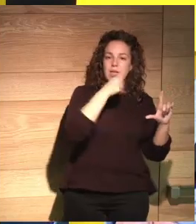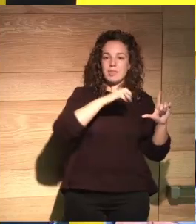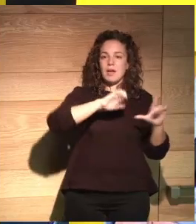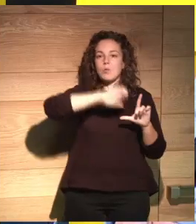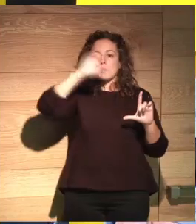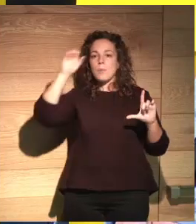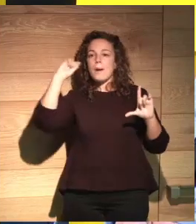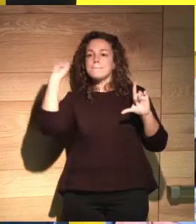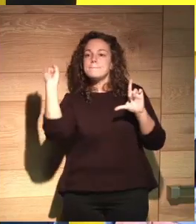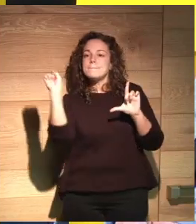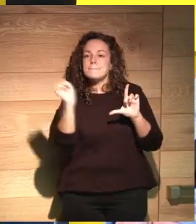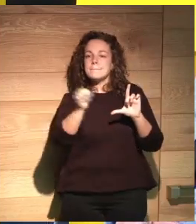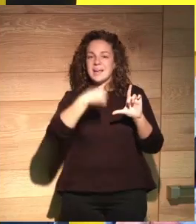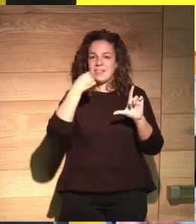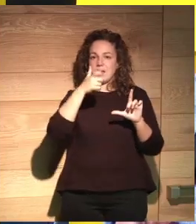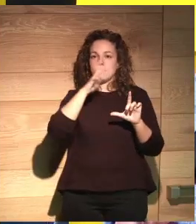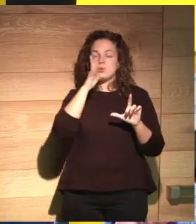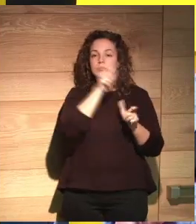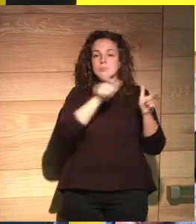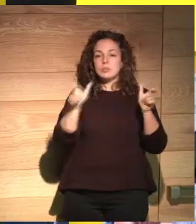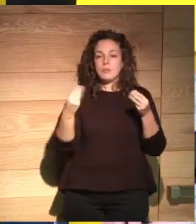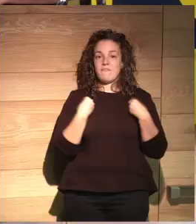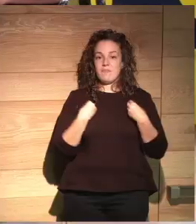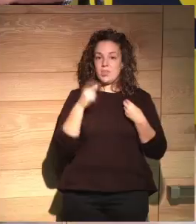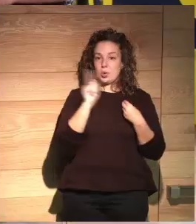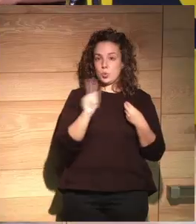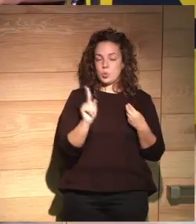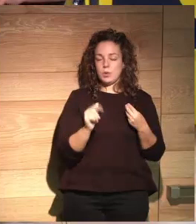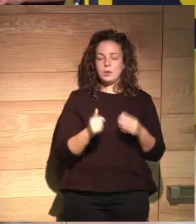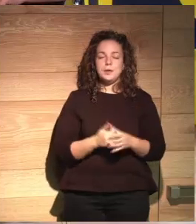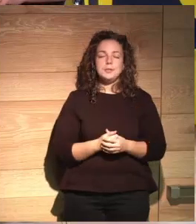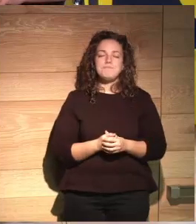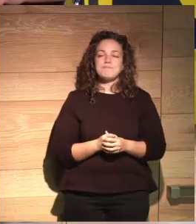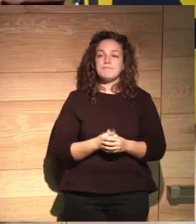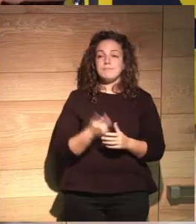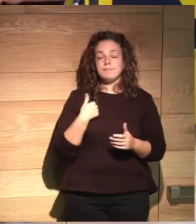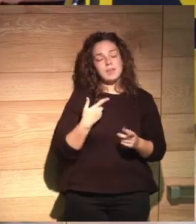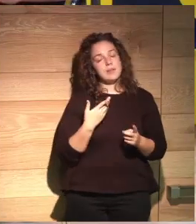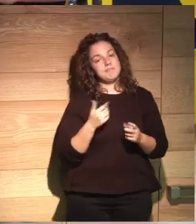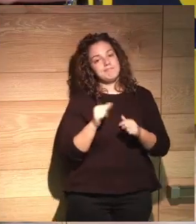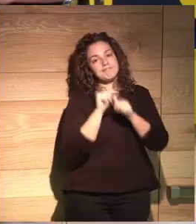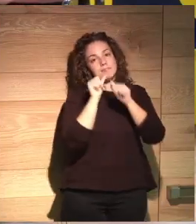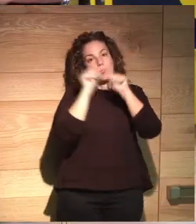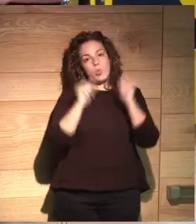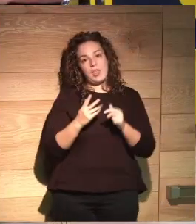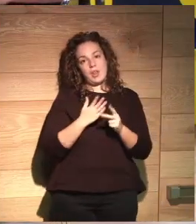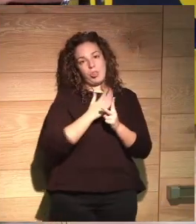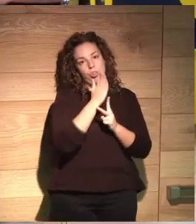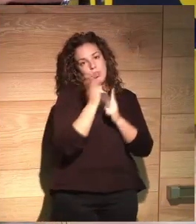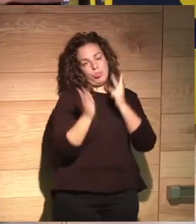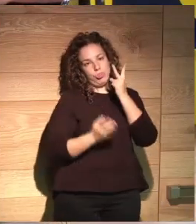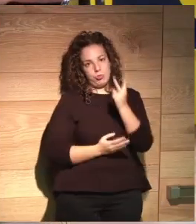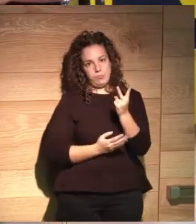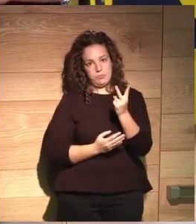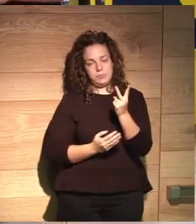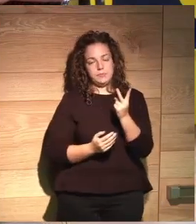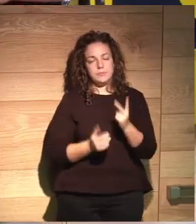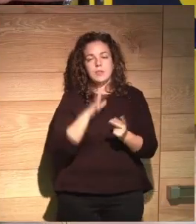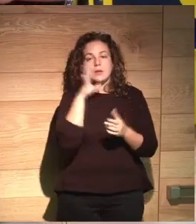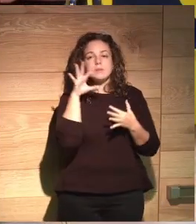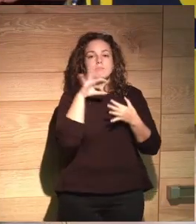riesgos existen de que estos fenómenos que tú buenos aires- laden hay dos modalidades una que más conectada con la cuestión de la